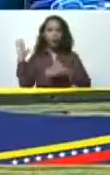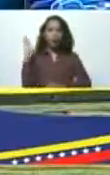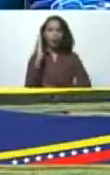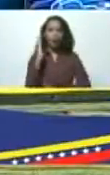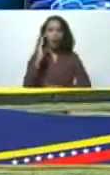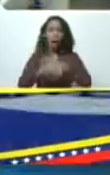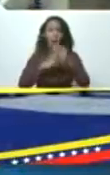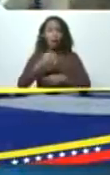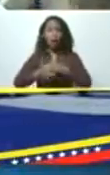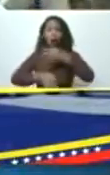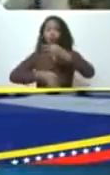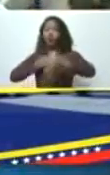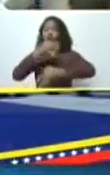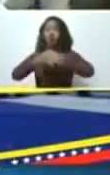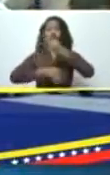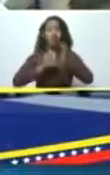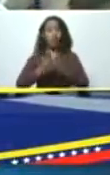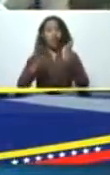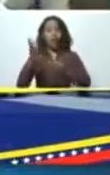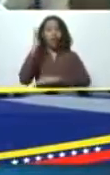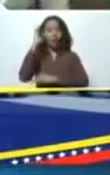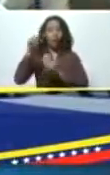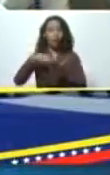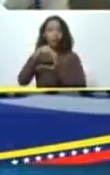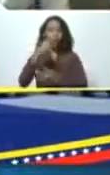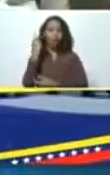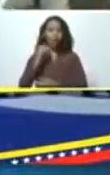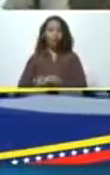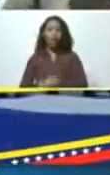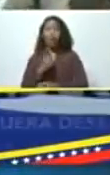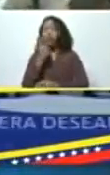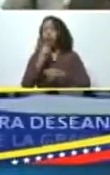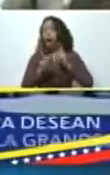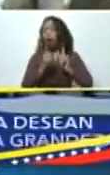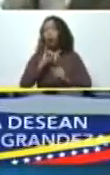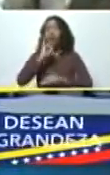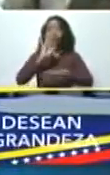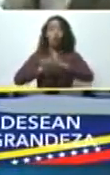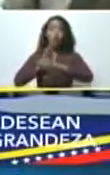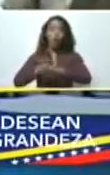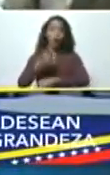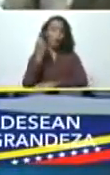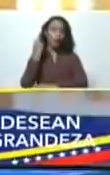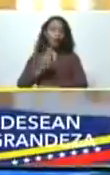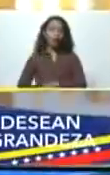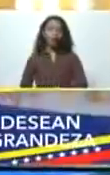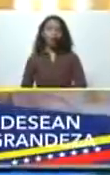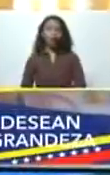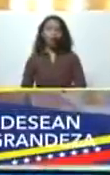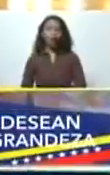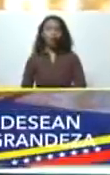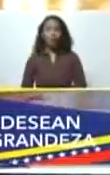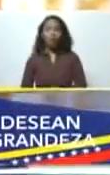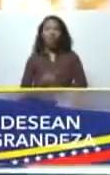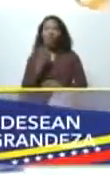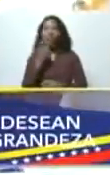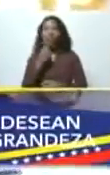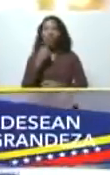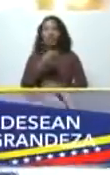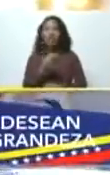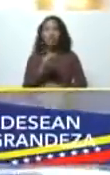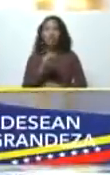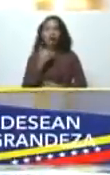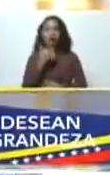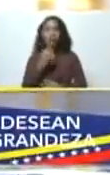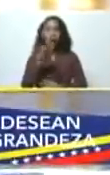hacer un gran discurso, Delcy. Bueno, te faltaron hacer algunos anuncios ayer. ¿Qué te faltó por decir,